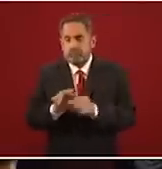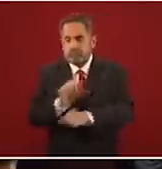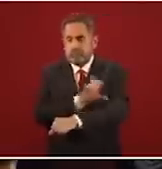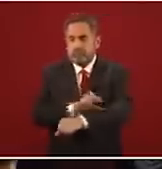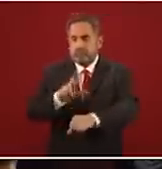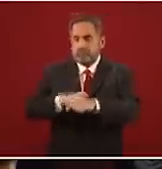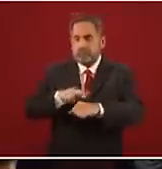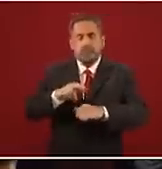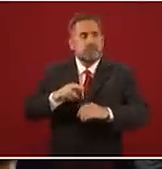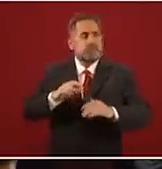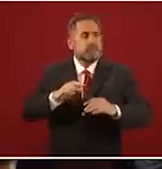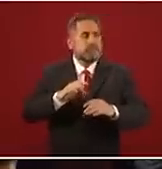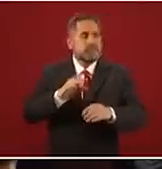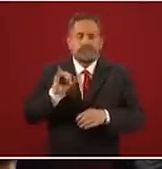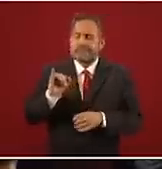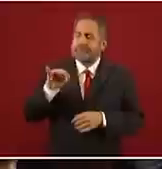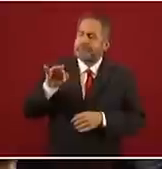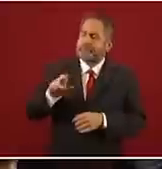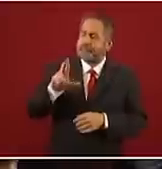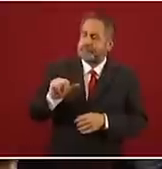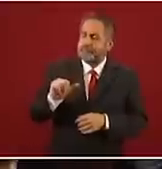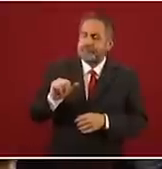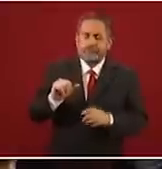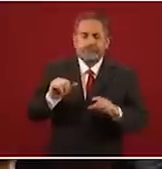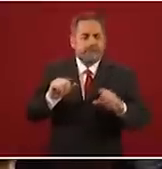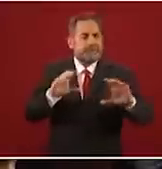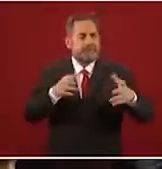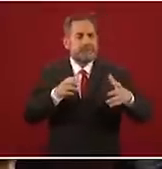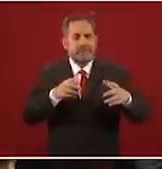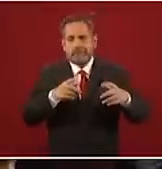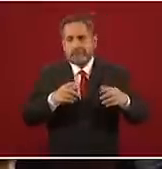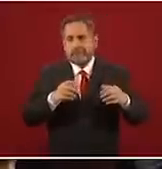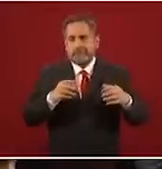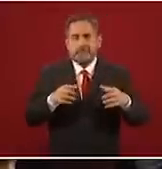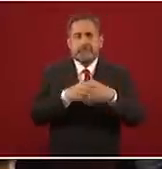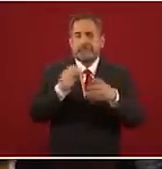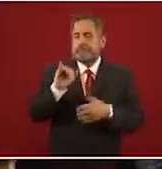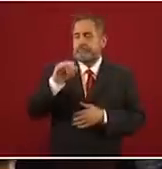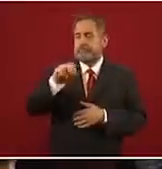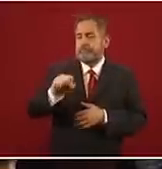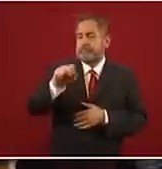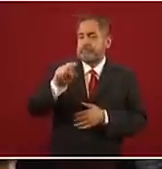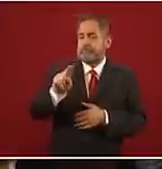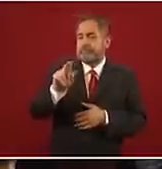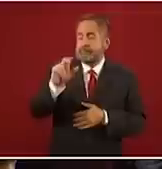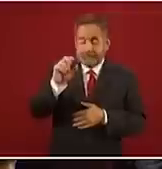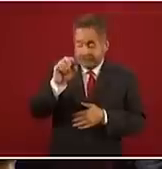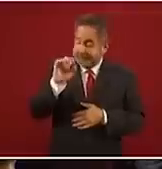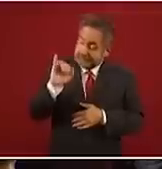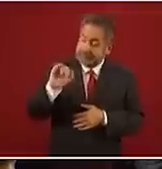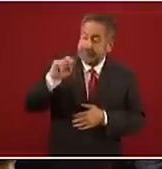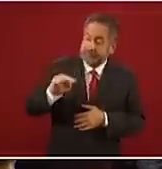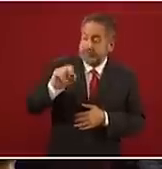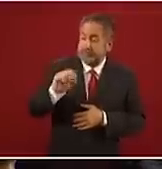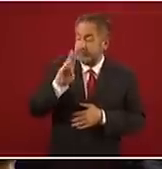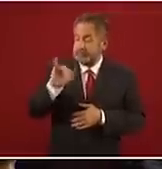coordinador de infraestructura del Instituto de Salud para el Bienestar, es el